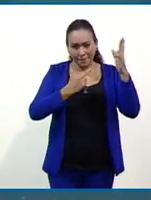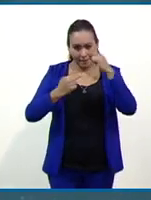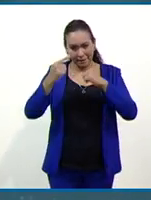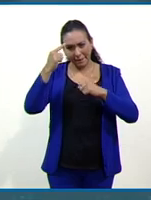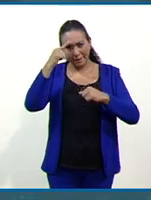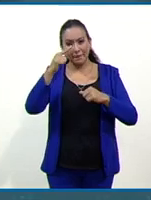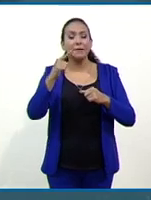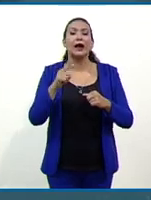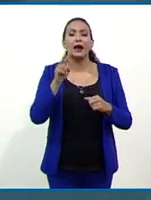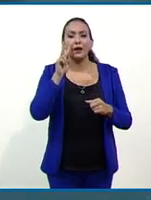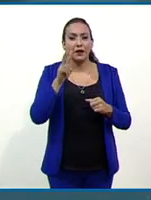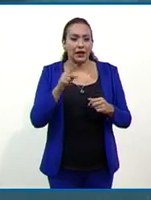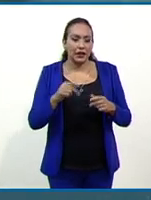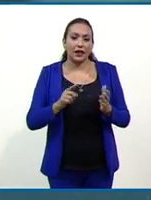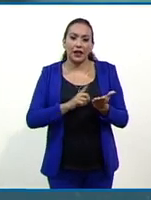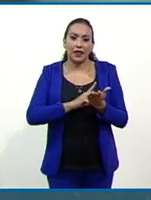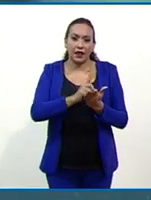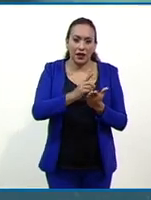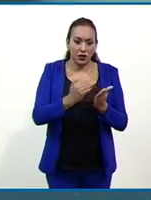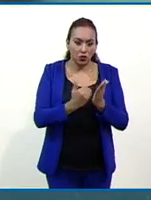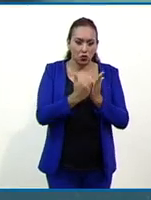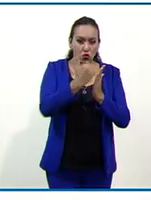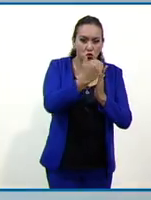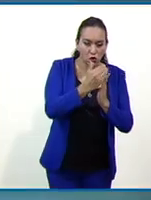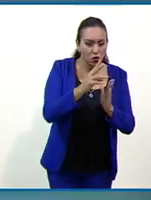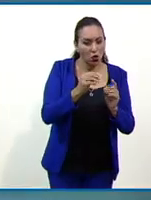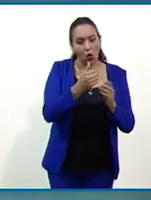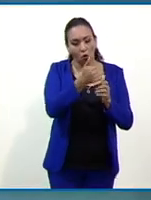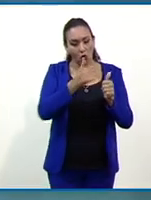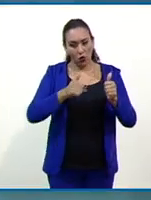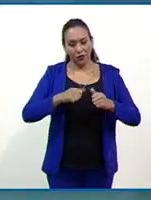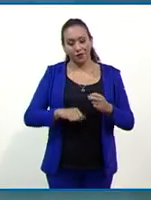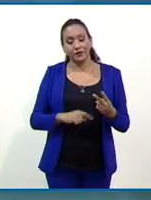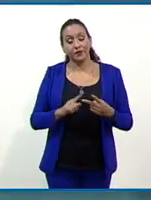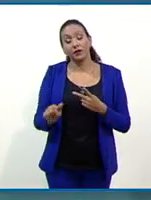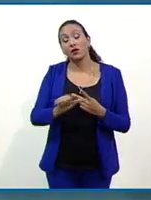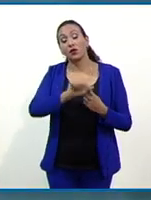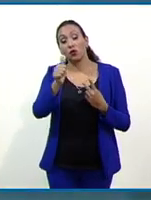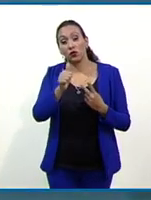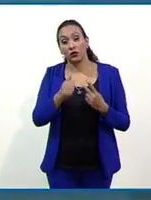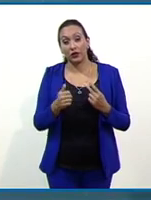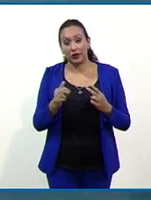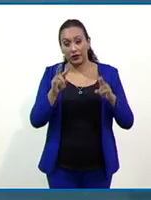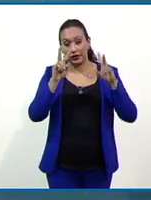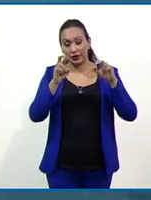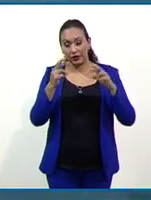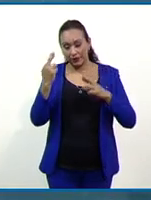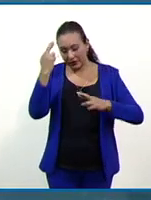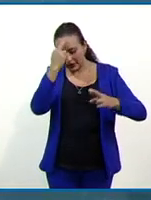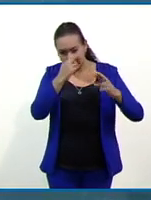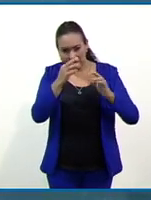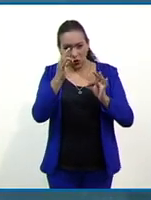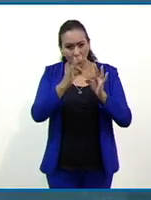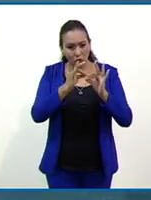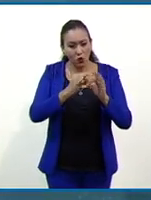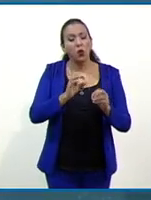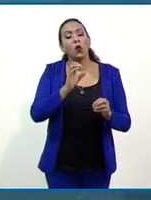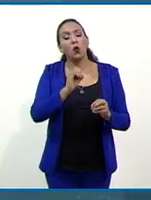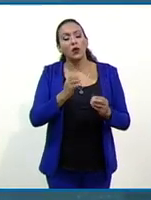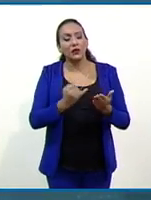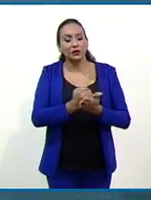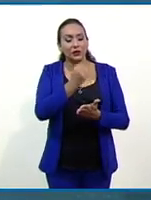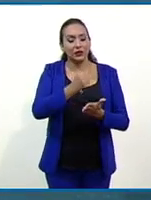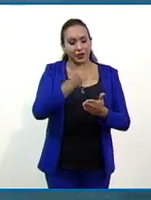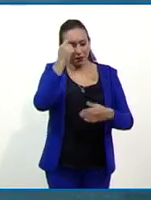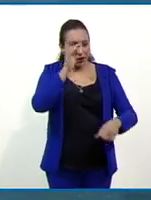de regresividad para actos legislativos, y una más sobre recurso contra el cumplimiento o ejecución de sentencias